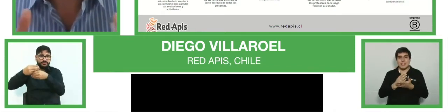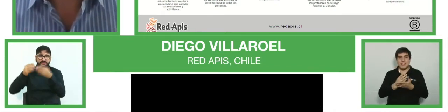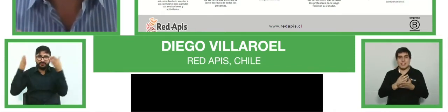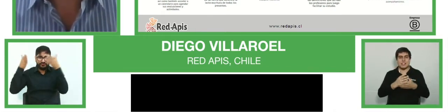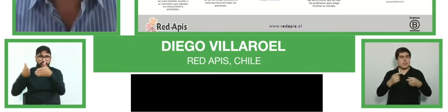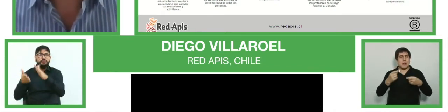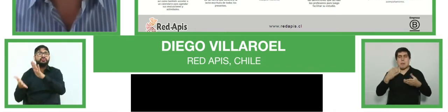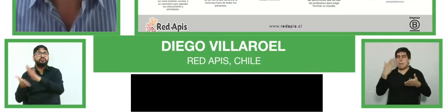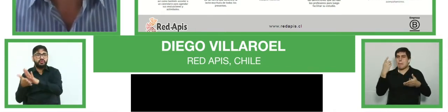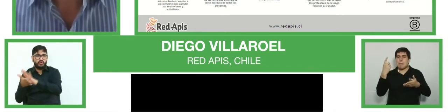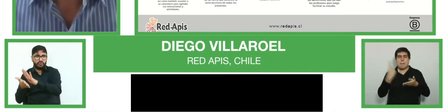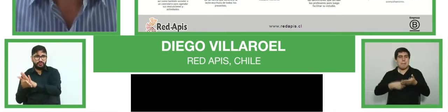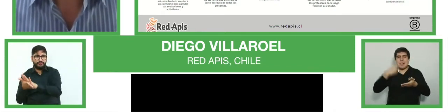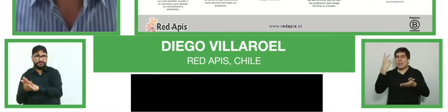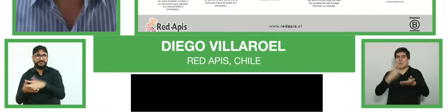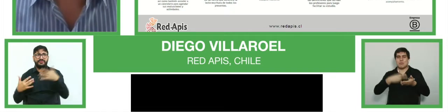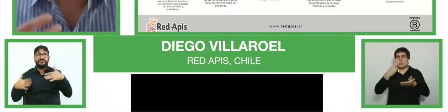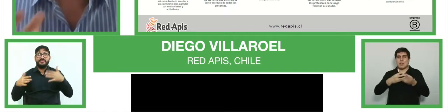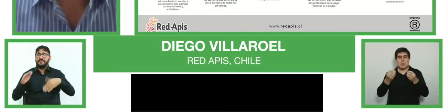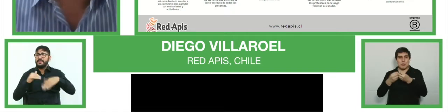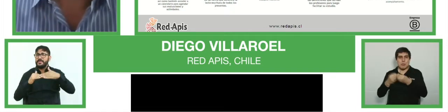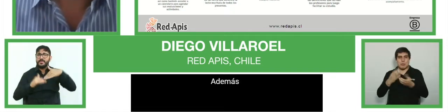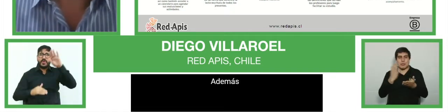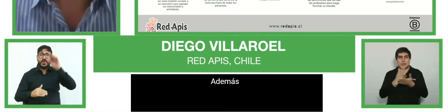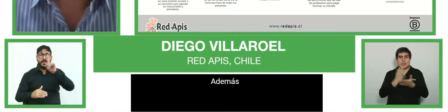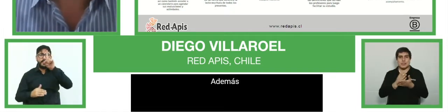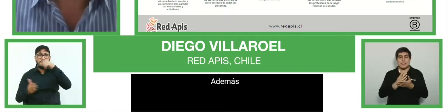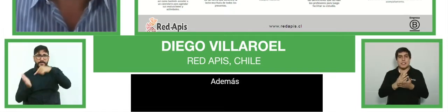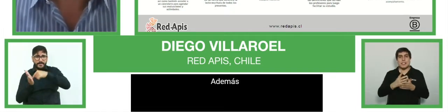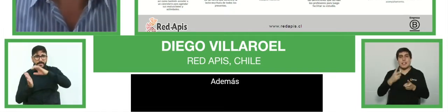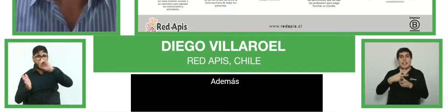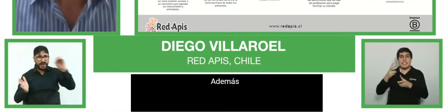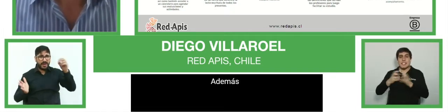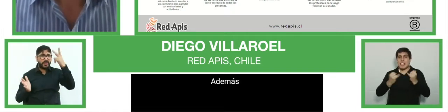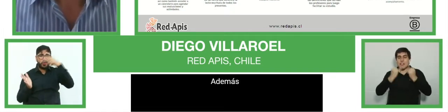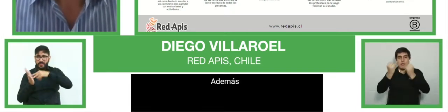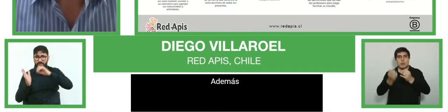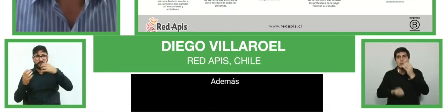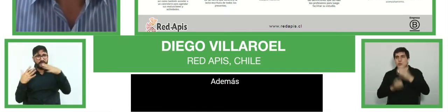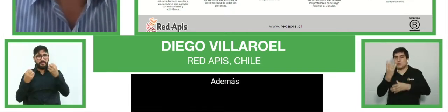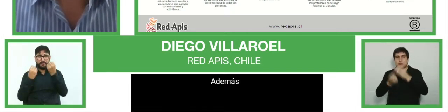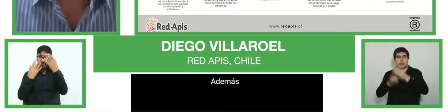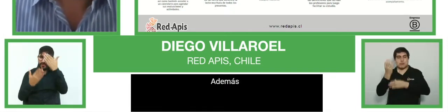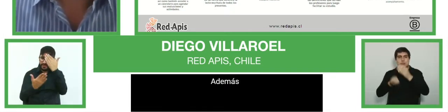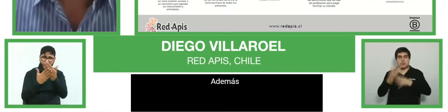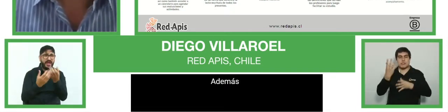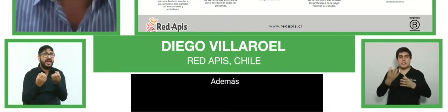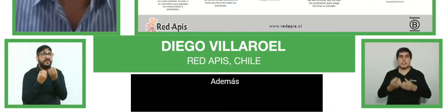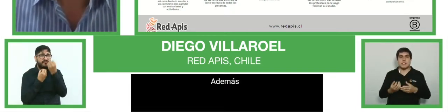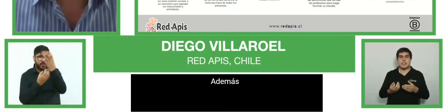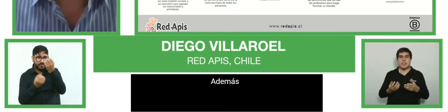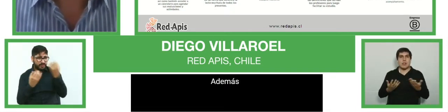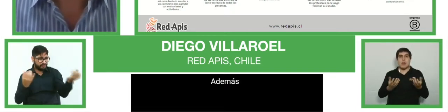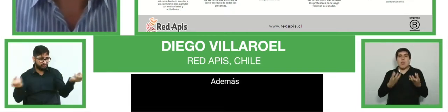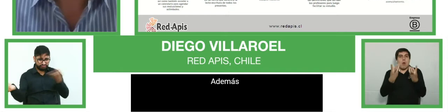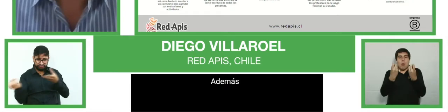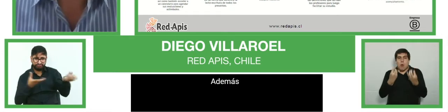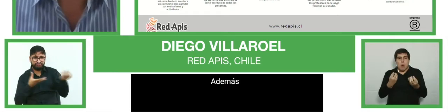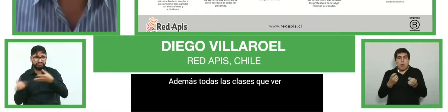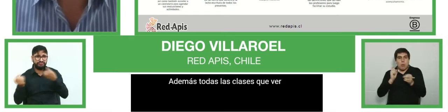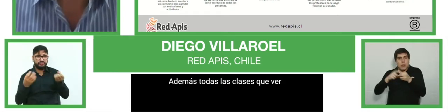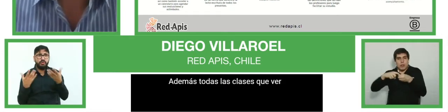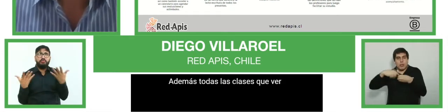llevamos transcritas con esto, generan una gran cantidad de información, desde cuántos se han conectado los estudiantes, si lo